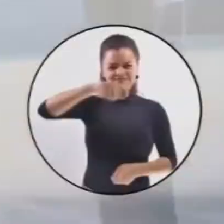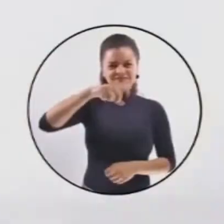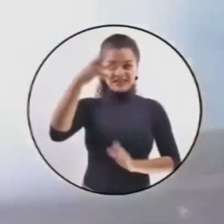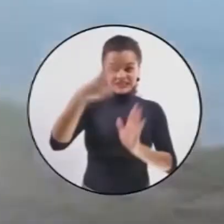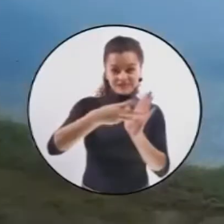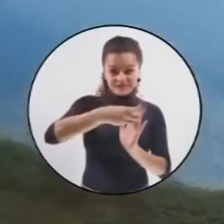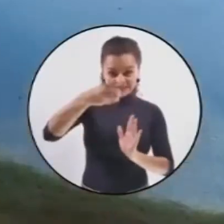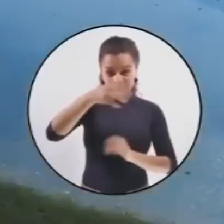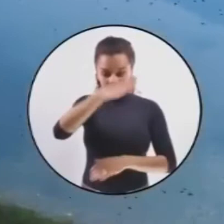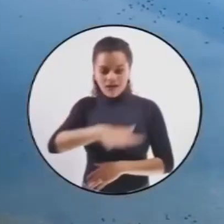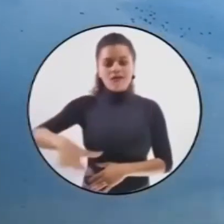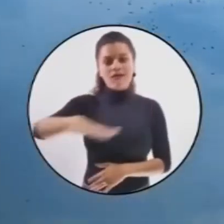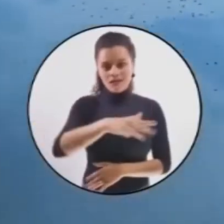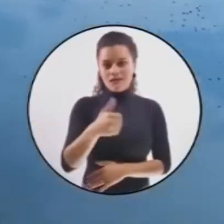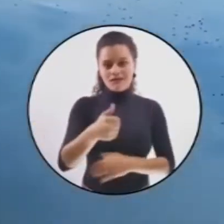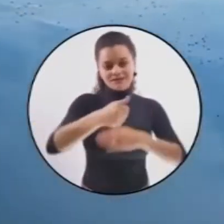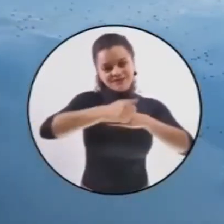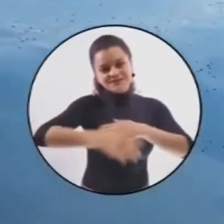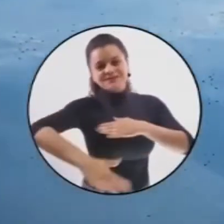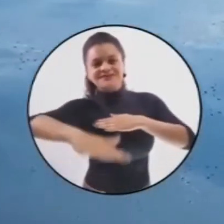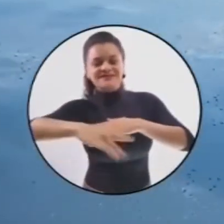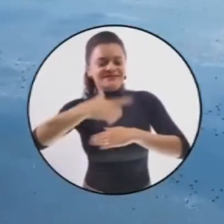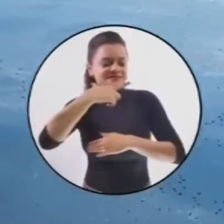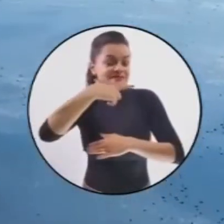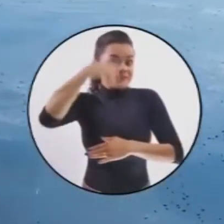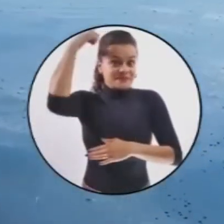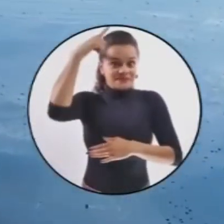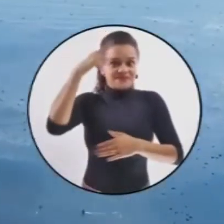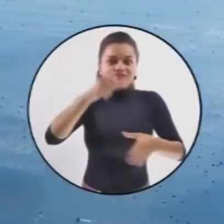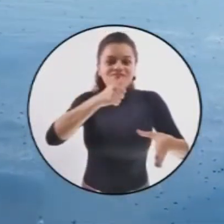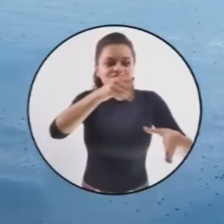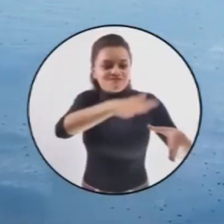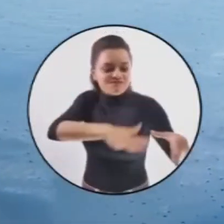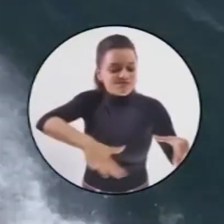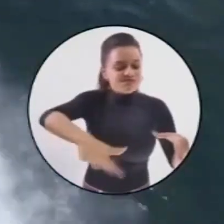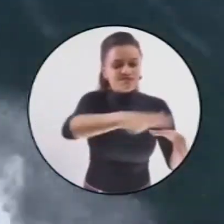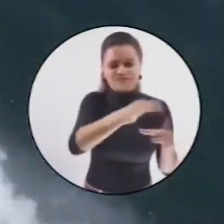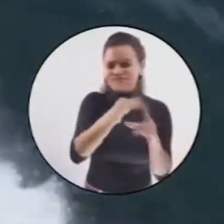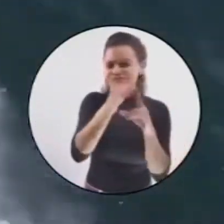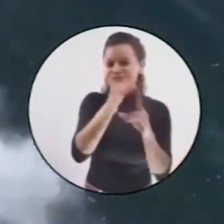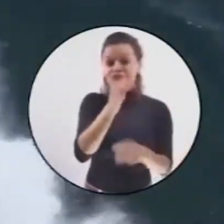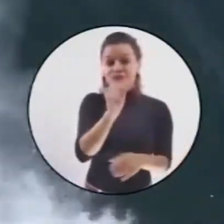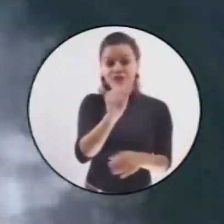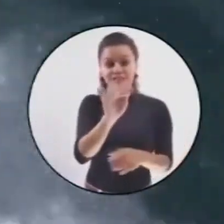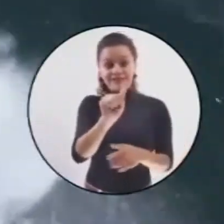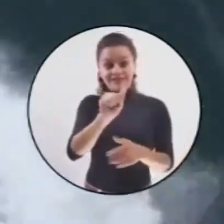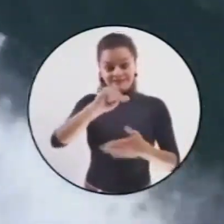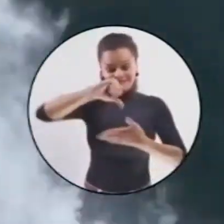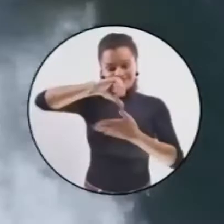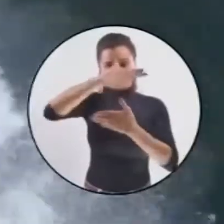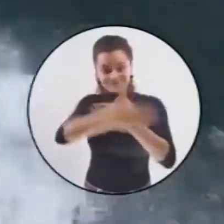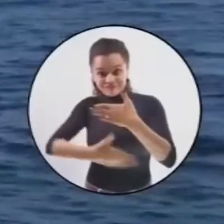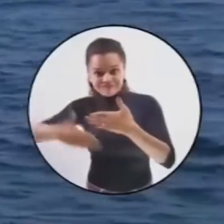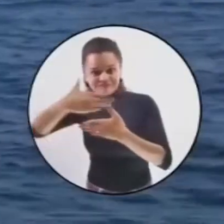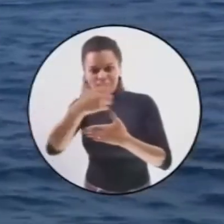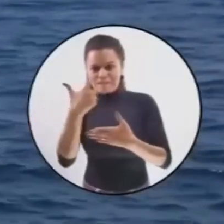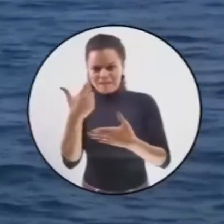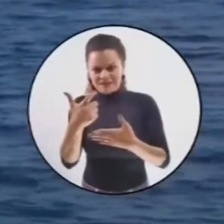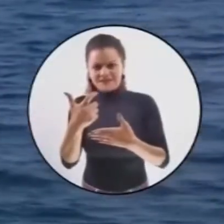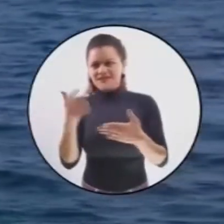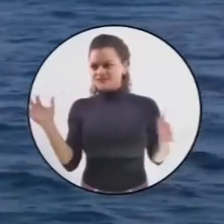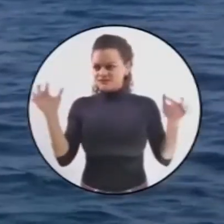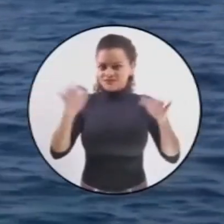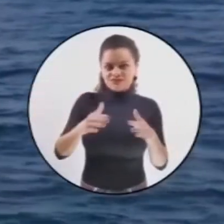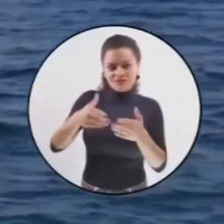Blanca enaltece la belleza propia del lago de Tota, el segundo lago navegable a mayor altura de América del Sur. Es